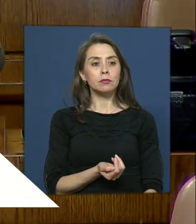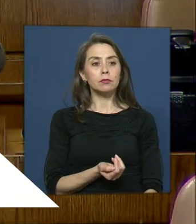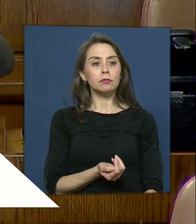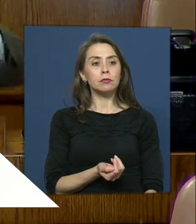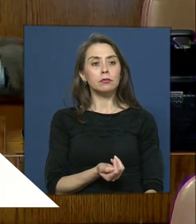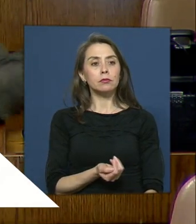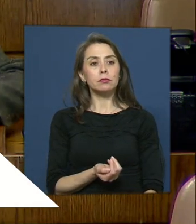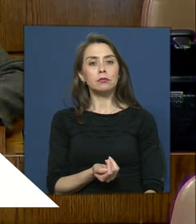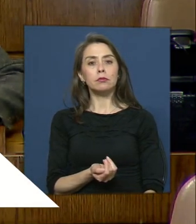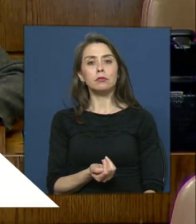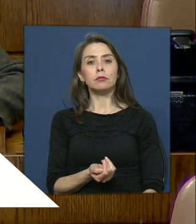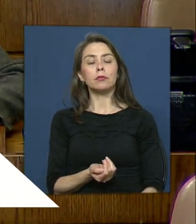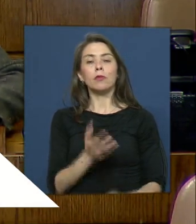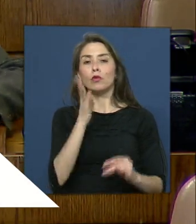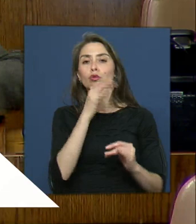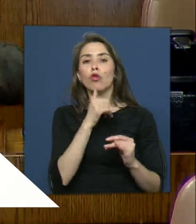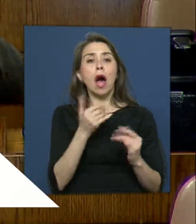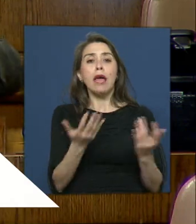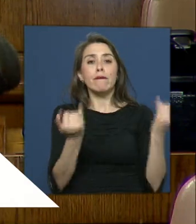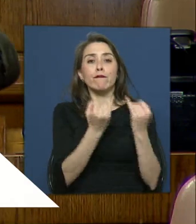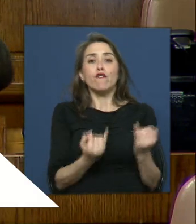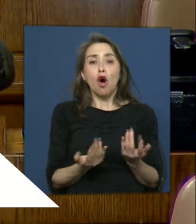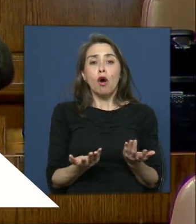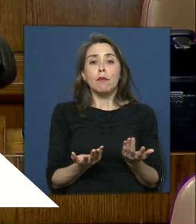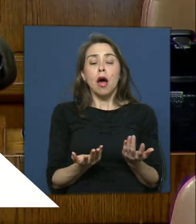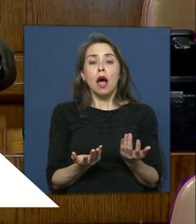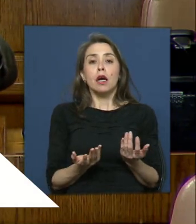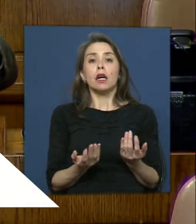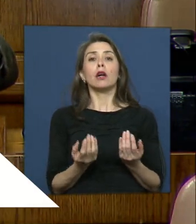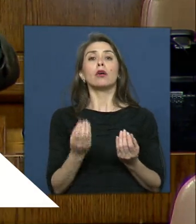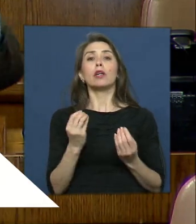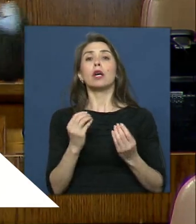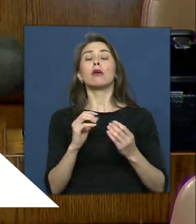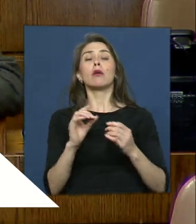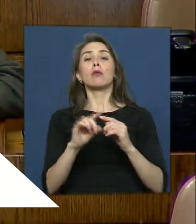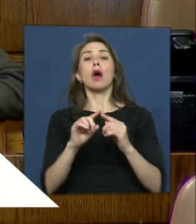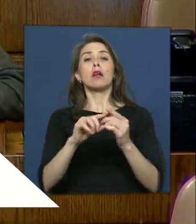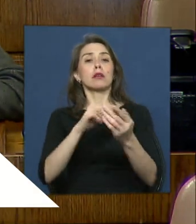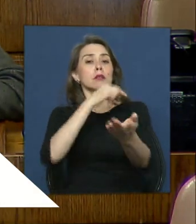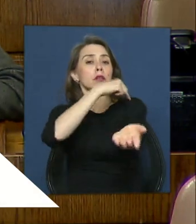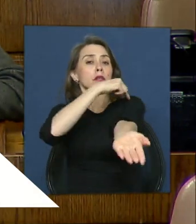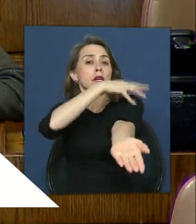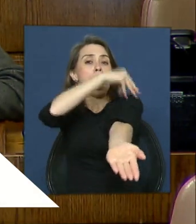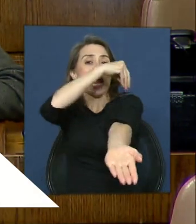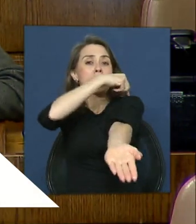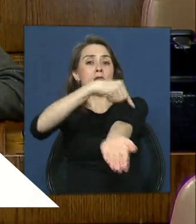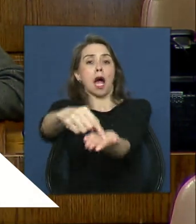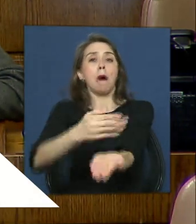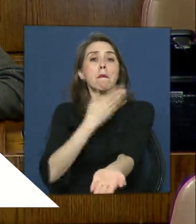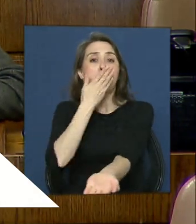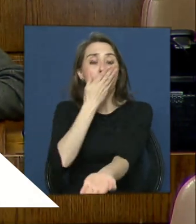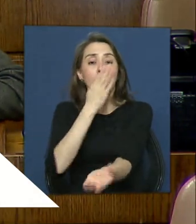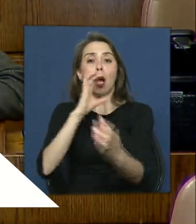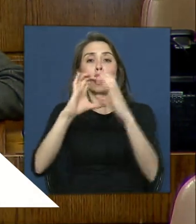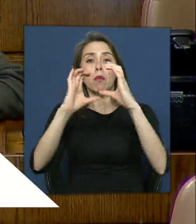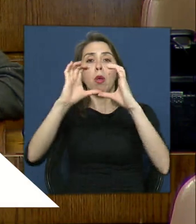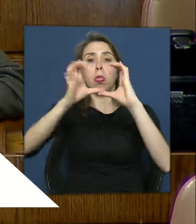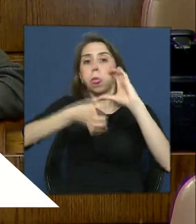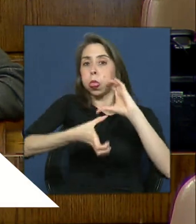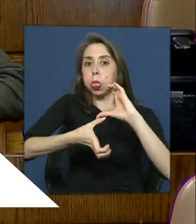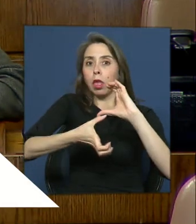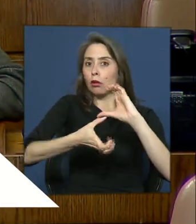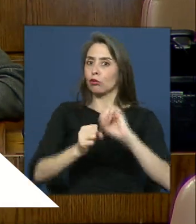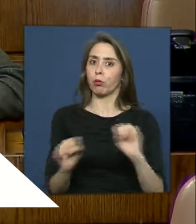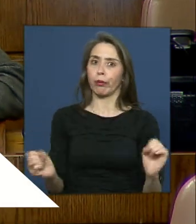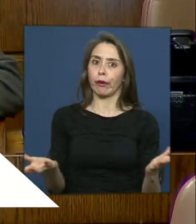una fórmula que le permita conectarse de Arica a Punta Arenas. Y para